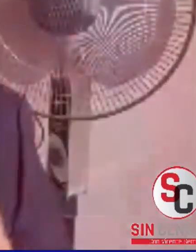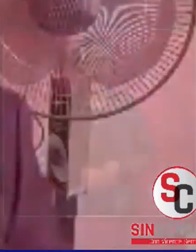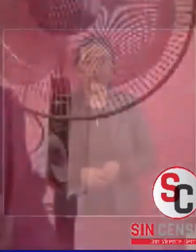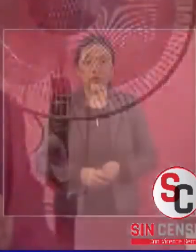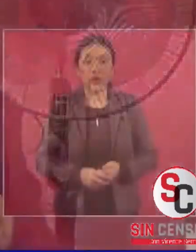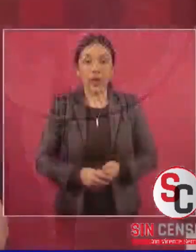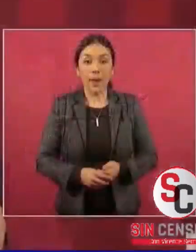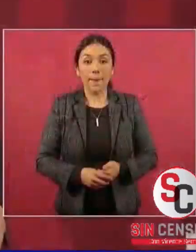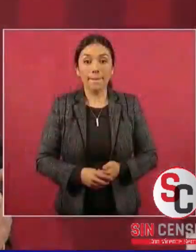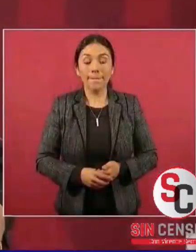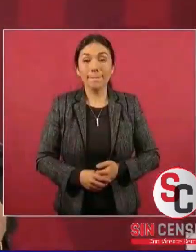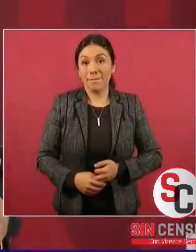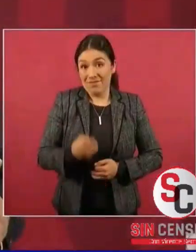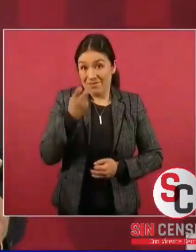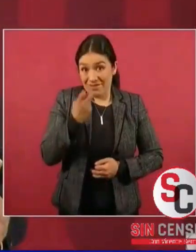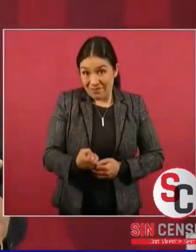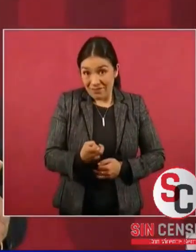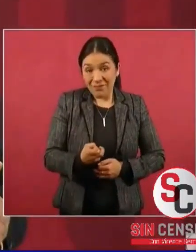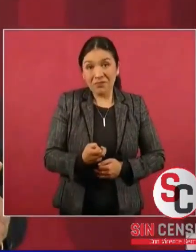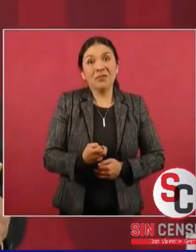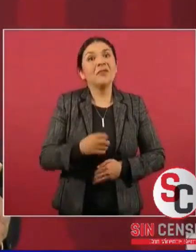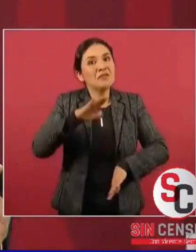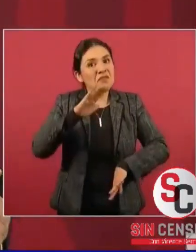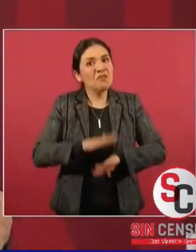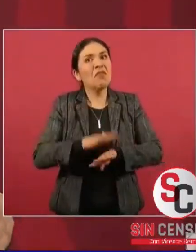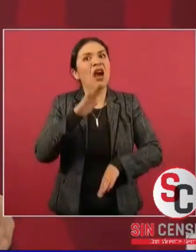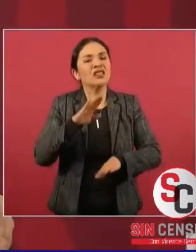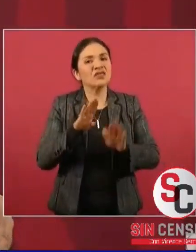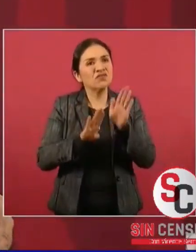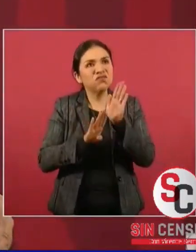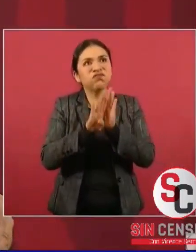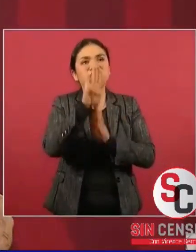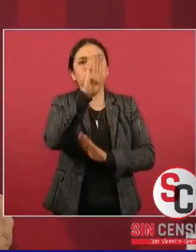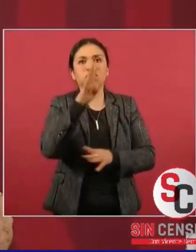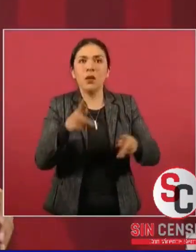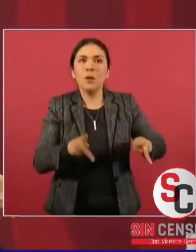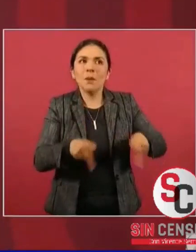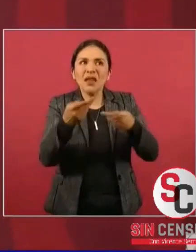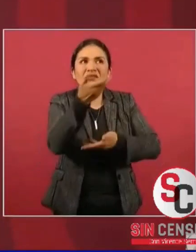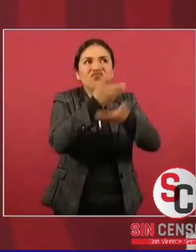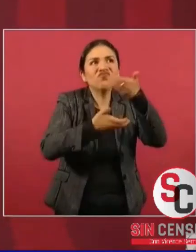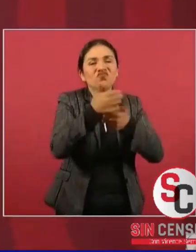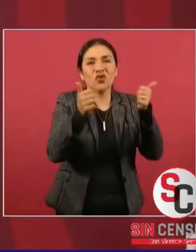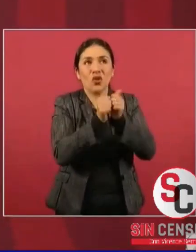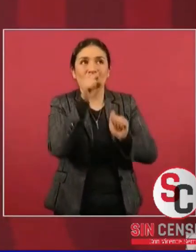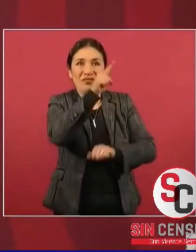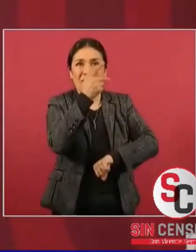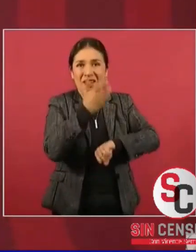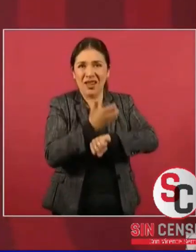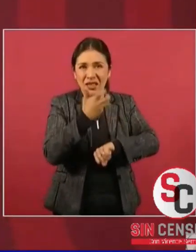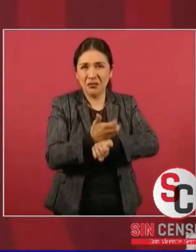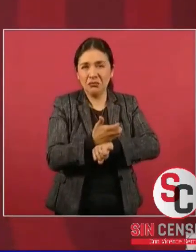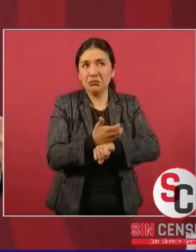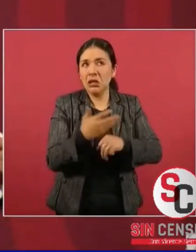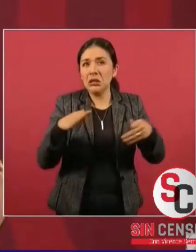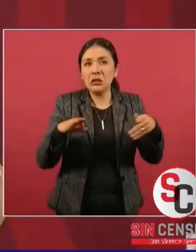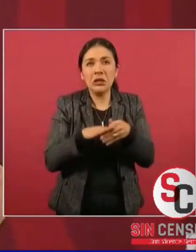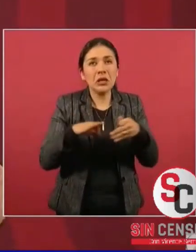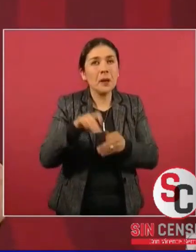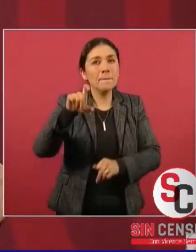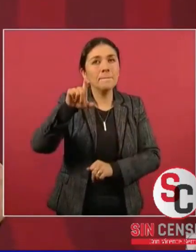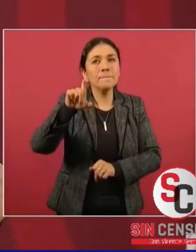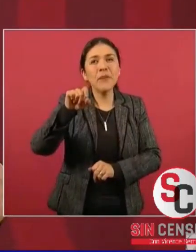reconocemos somos sus lustrazapatos. Cuando lo cuestionamos o lo criticamos, siempre con el afán de que avance la